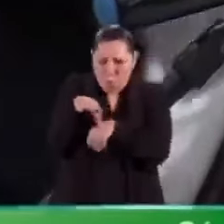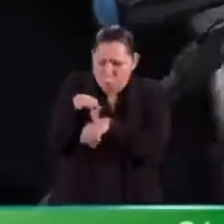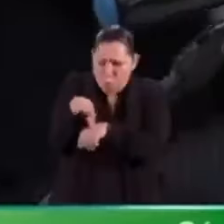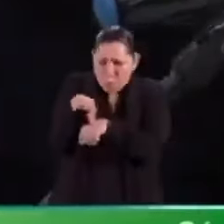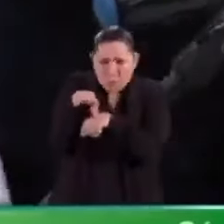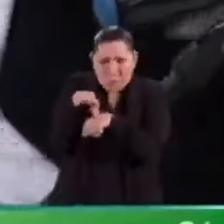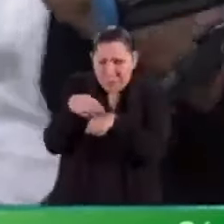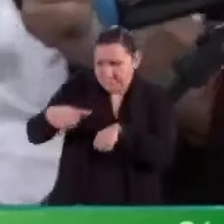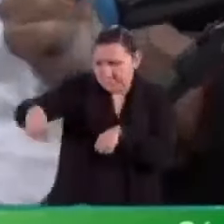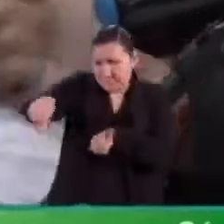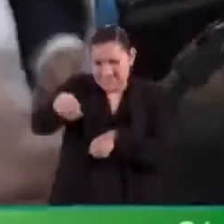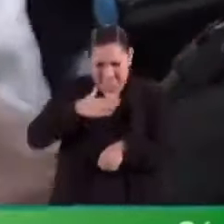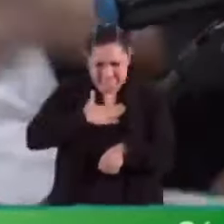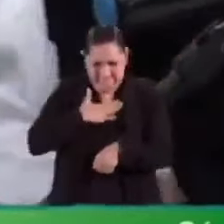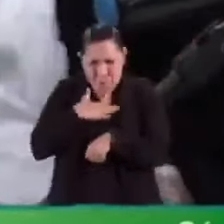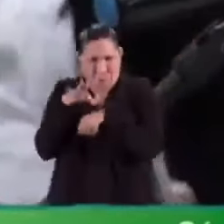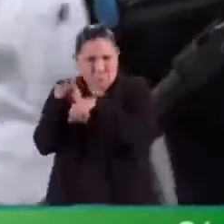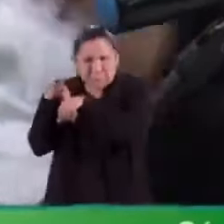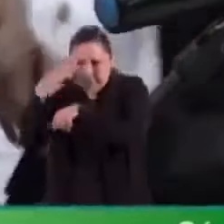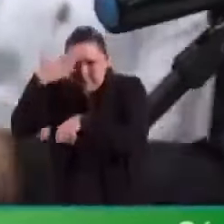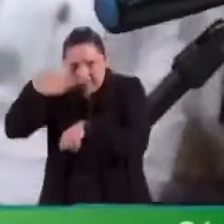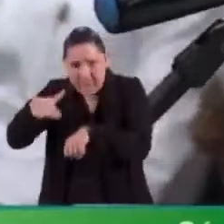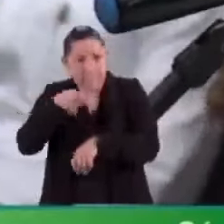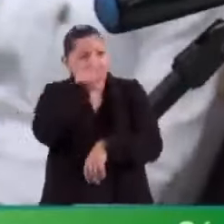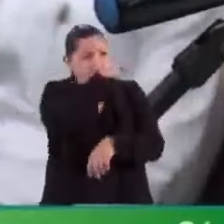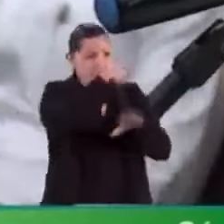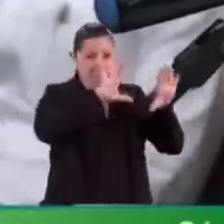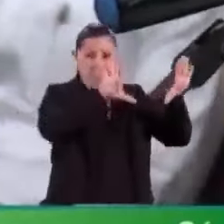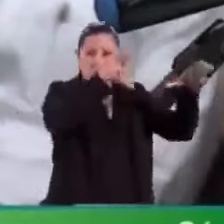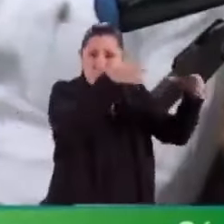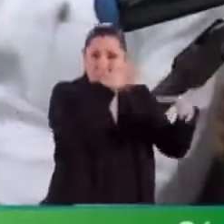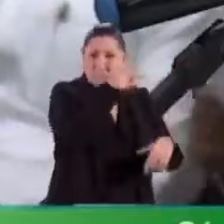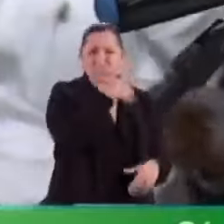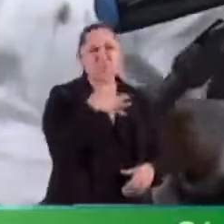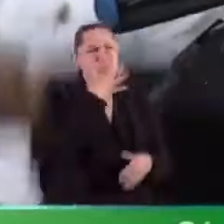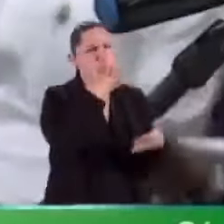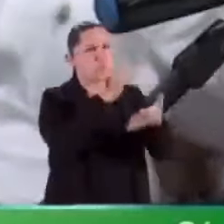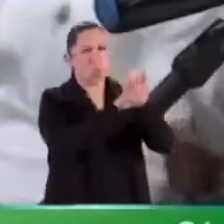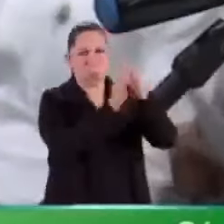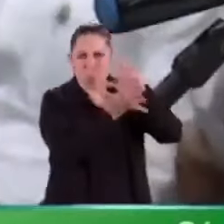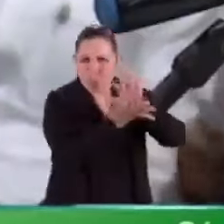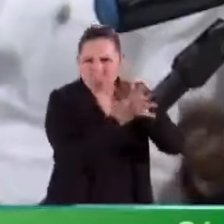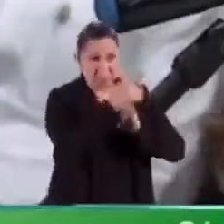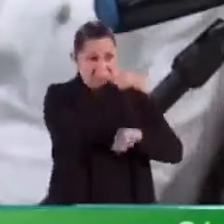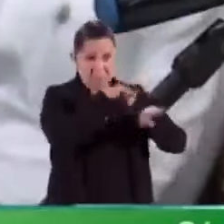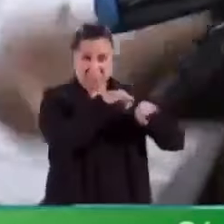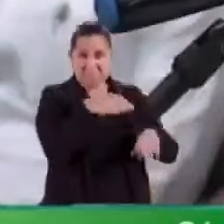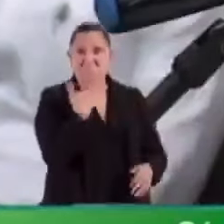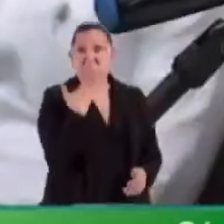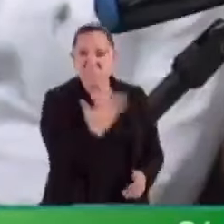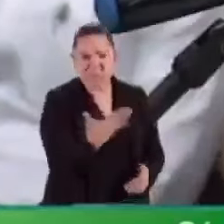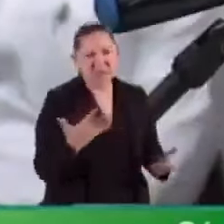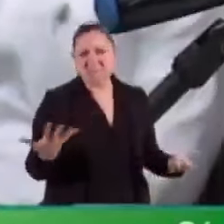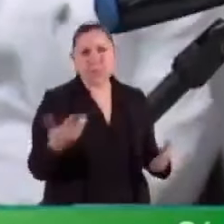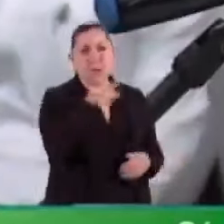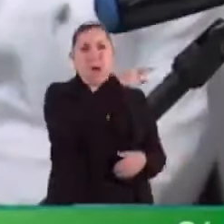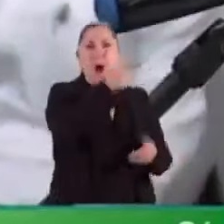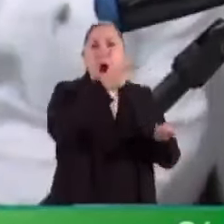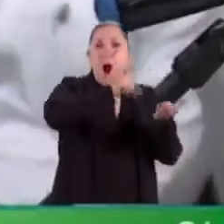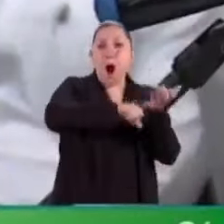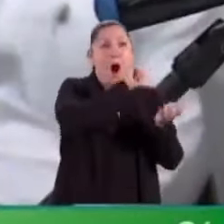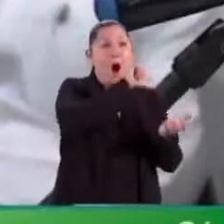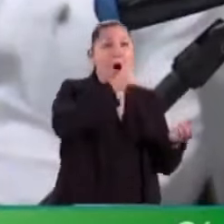Poder Judicial corrupto, ineficiente, clasista, que protege al rico y se olvida